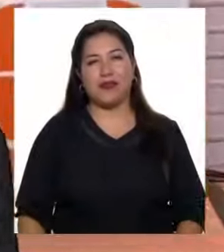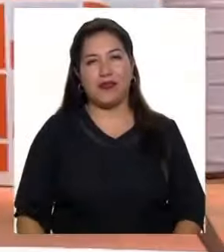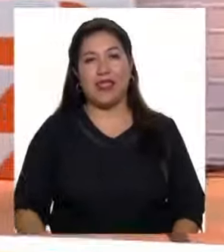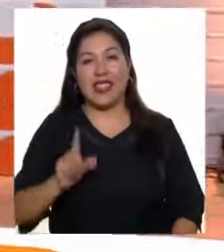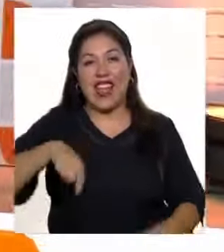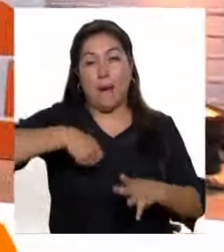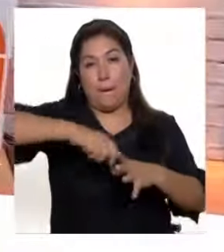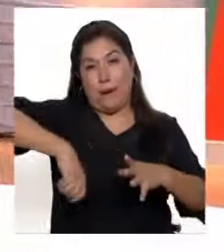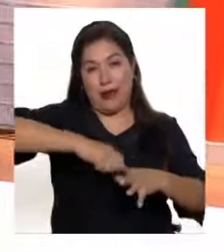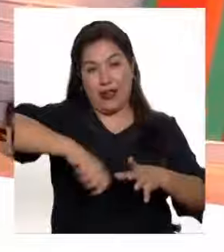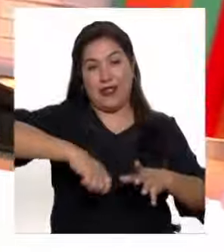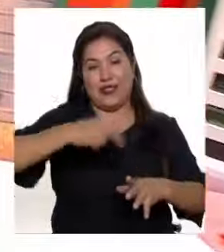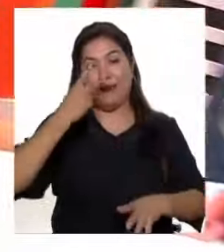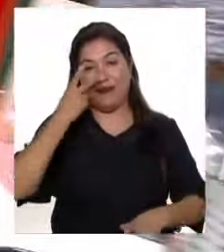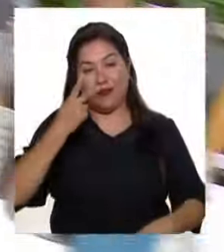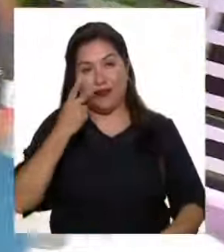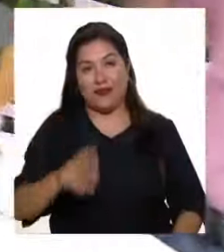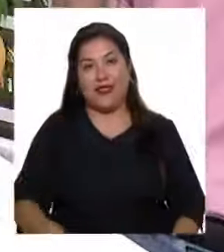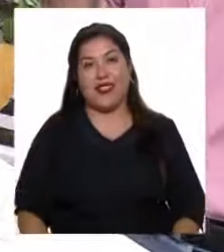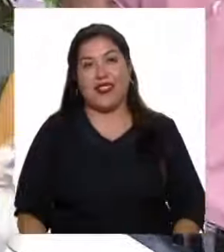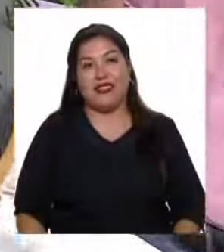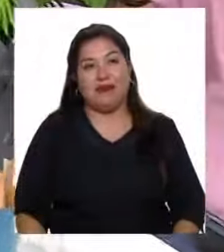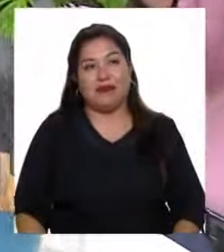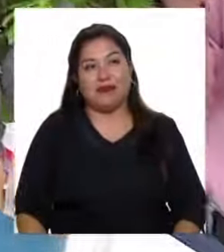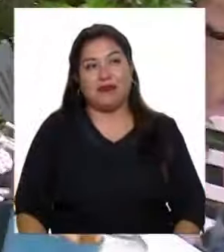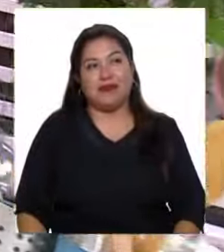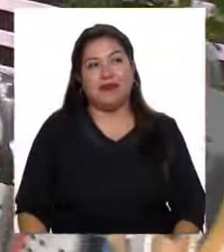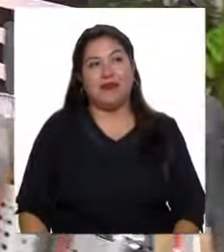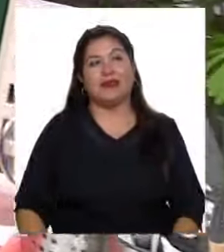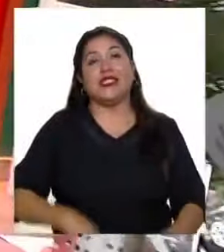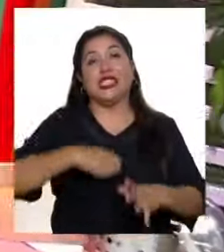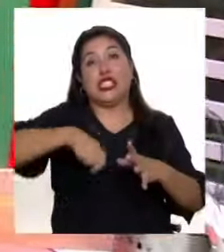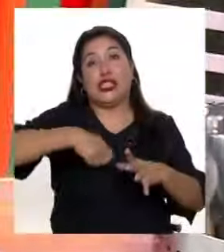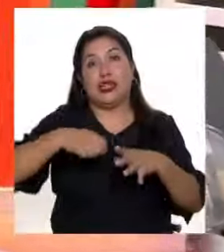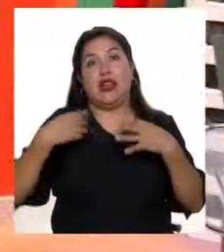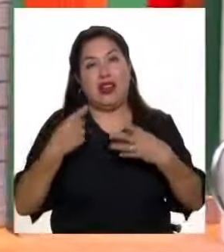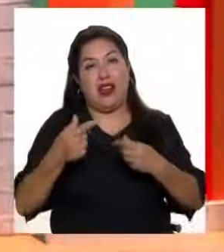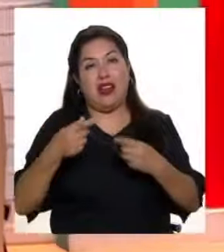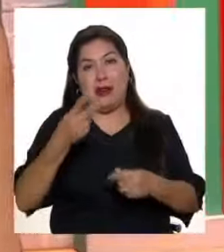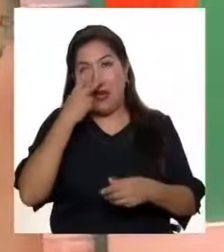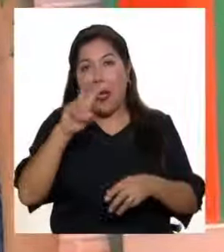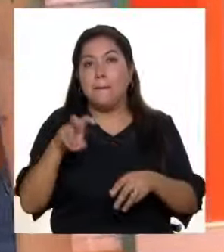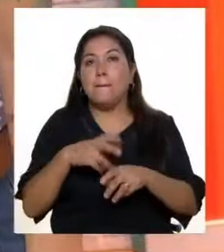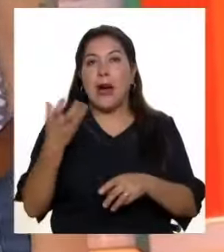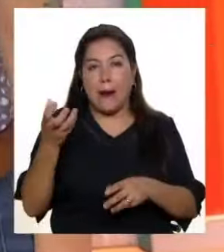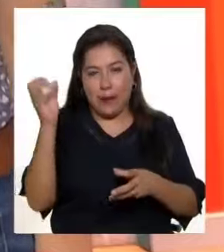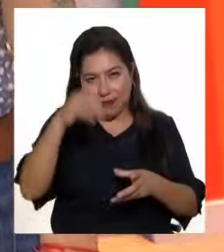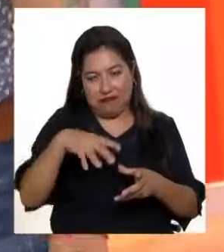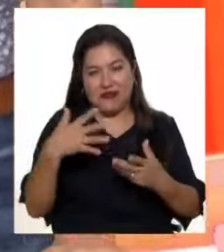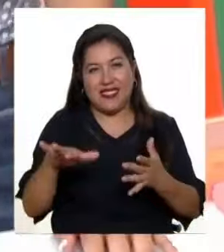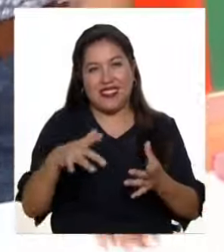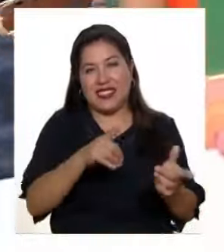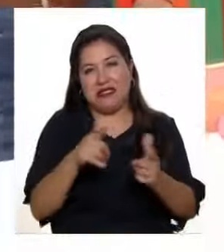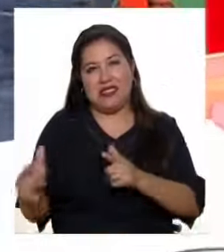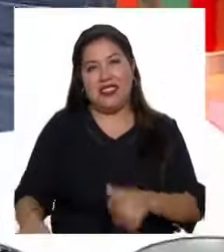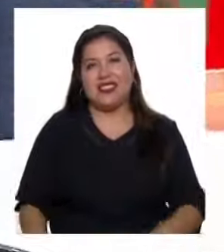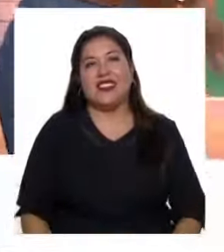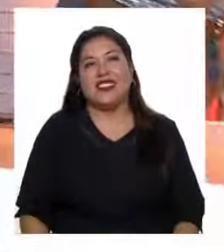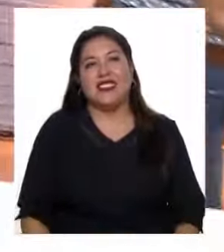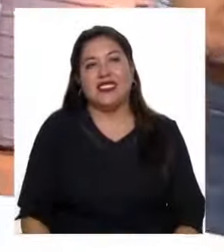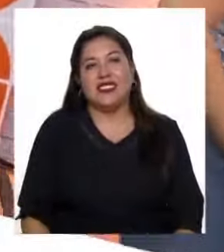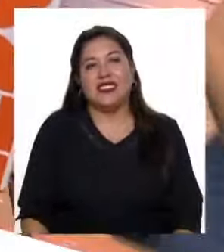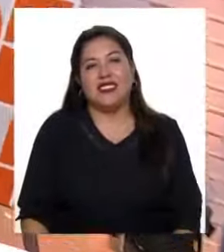así para que no se te el pegue. El cabello de ángel sí se cocina rápido, lo piso por rapidito, un rapidito, por eso es. Ya le he hecho la papita, todo. Por eso es lo último ya. Claro, por eso es lo último.